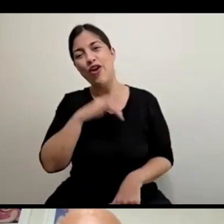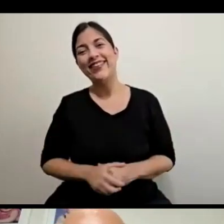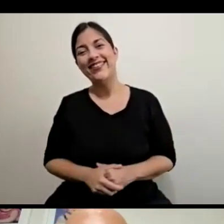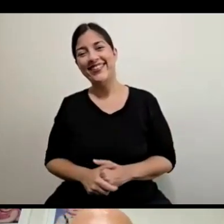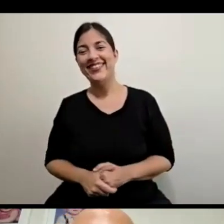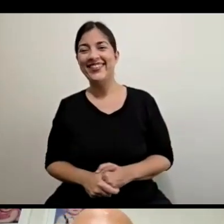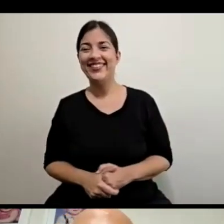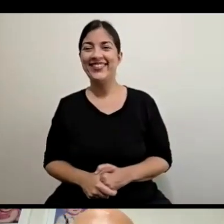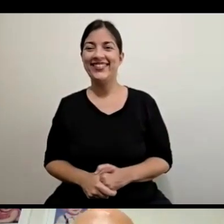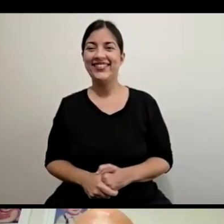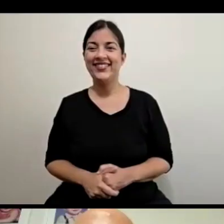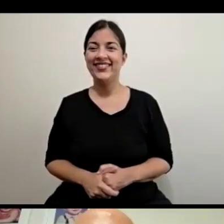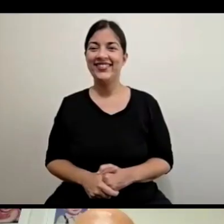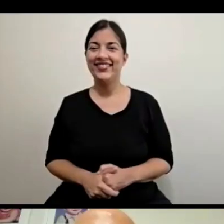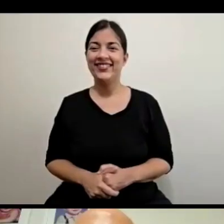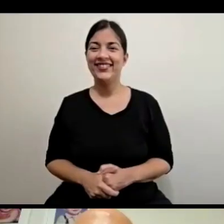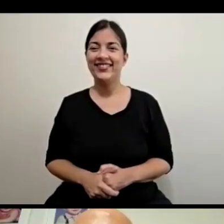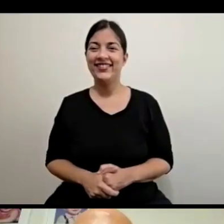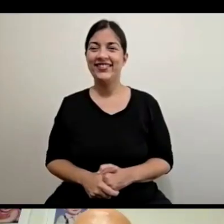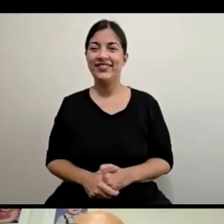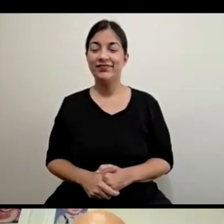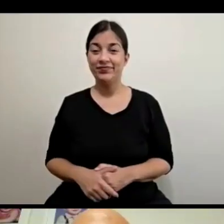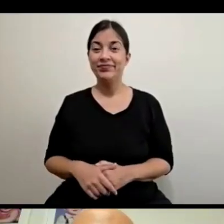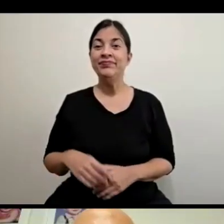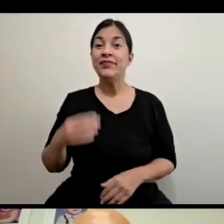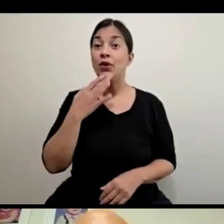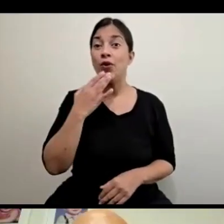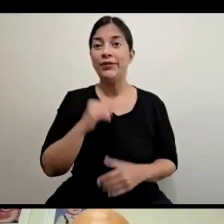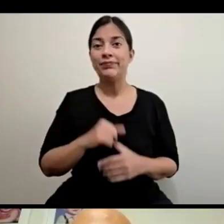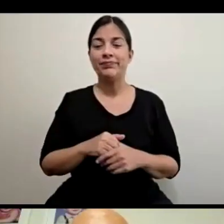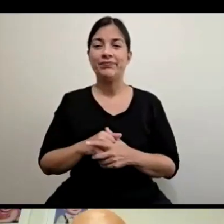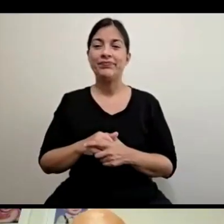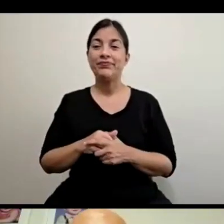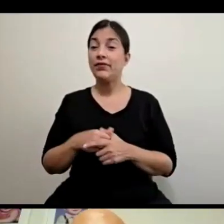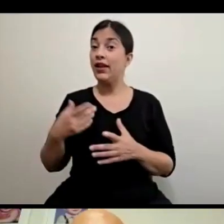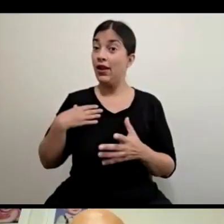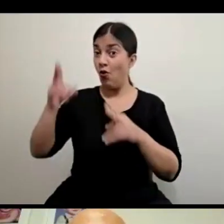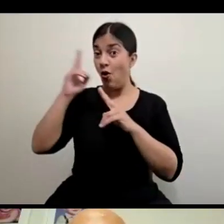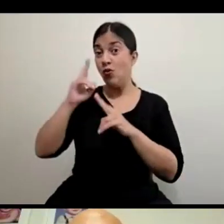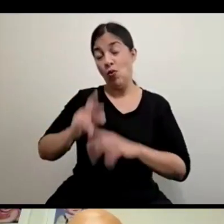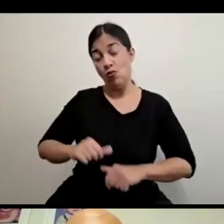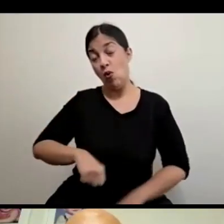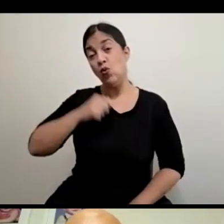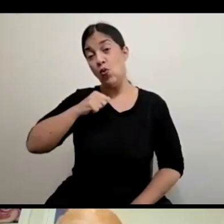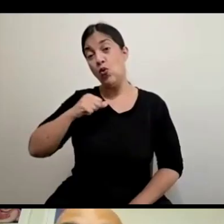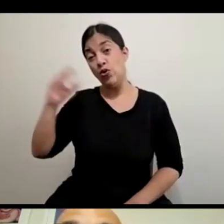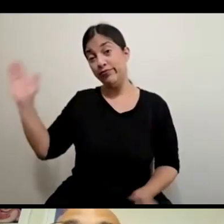Ay. Qué maravilla, Checo. Un honor tenerte aquí con nosotros. Bienvenido. Él no lo va a decir. Gracias. Mira, si